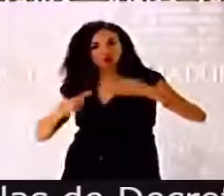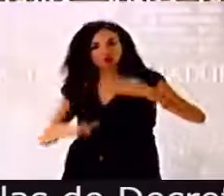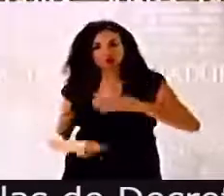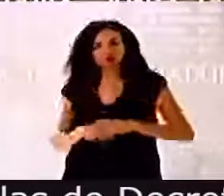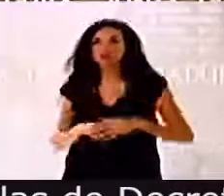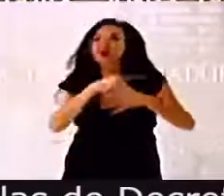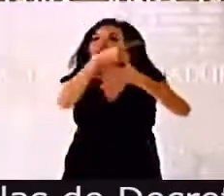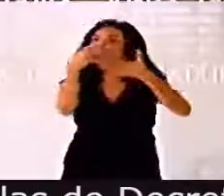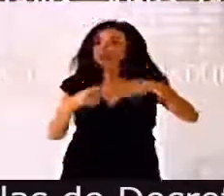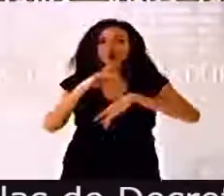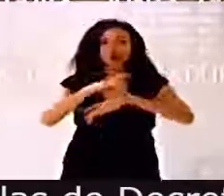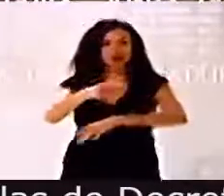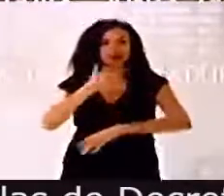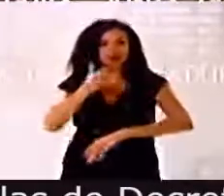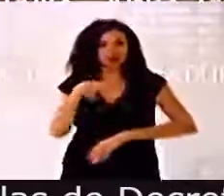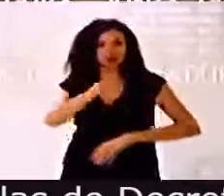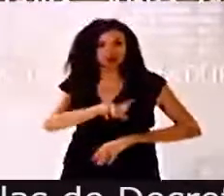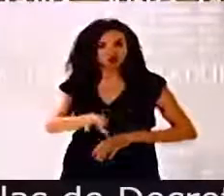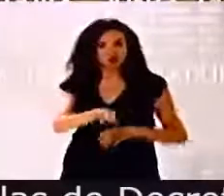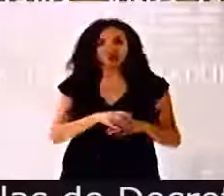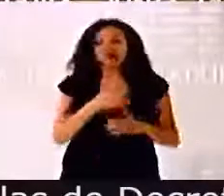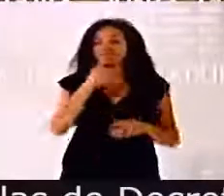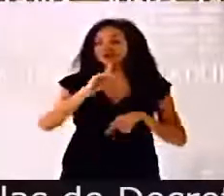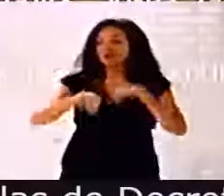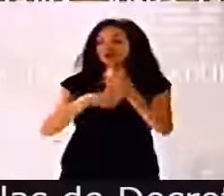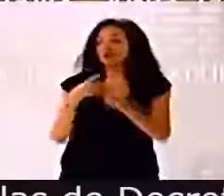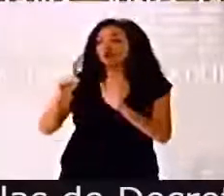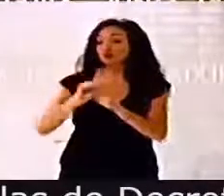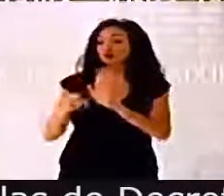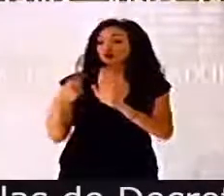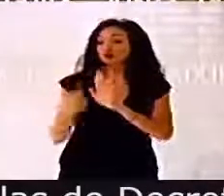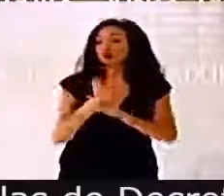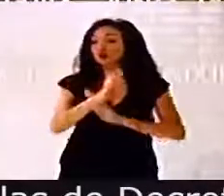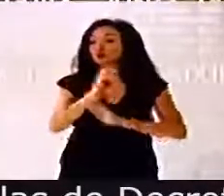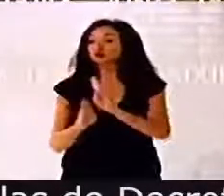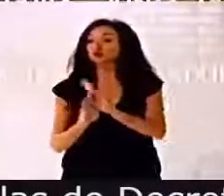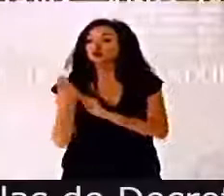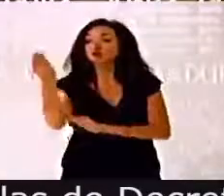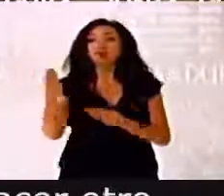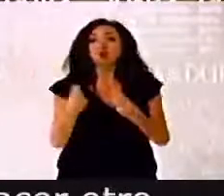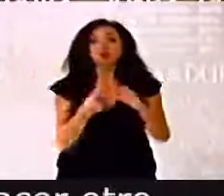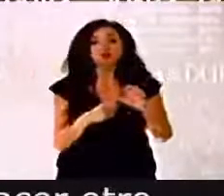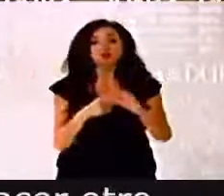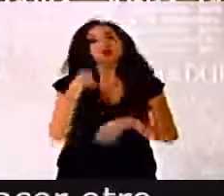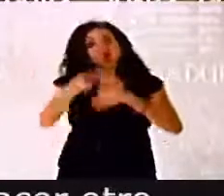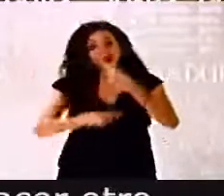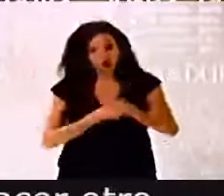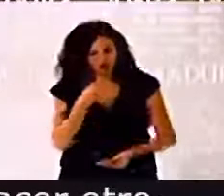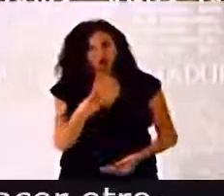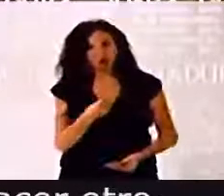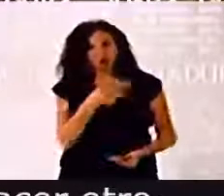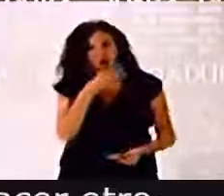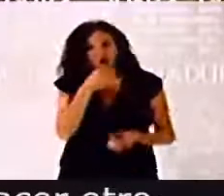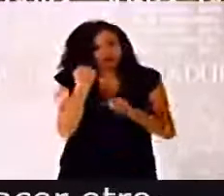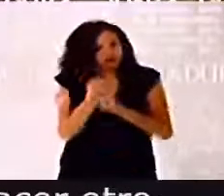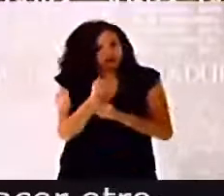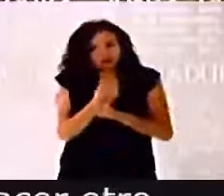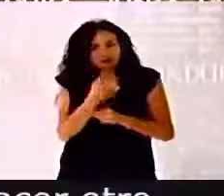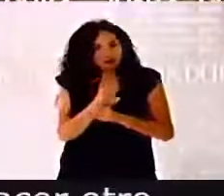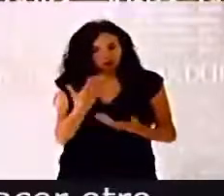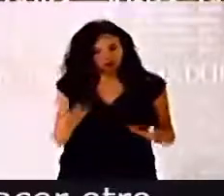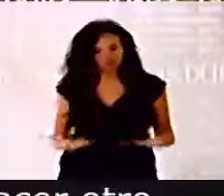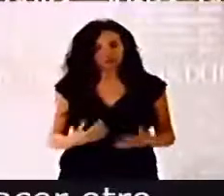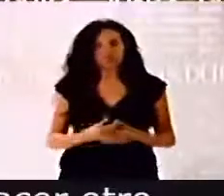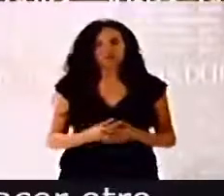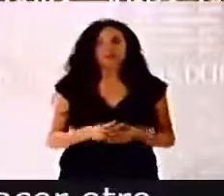5 guías. Si luego tenemos que hacer otro decreto ley de la Junta de Extremadura, lo haremos, porque la maquinaria está en marcha y engrasada para hacerlo.